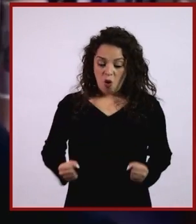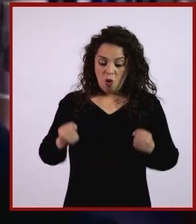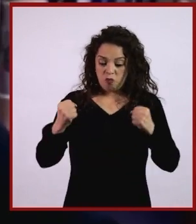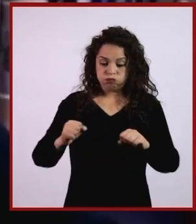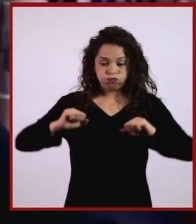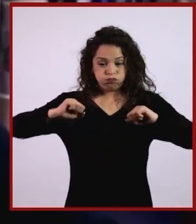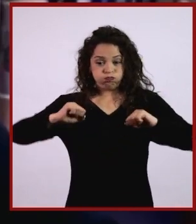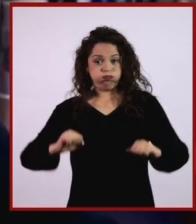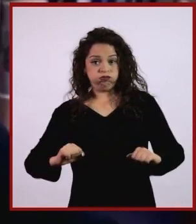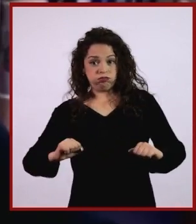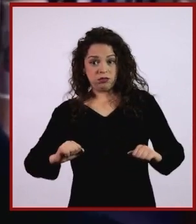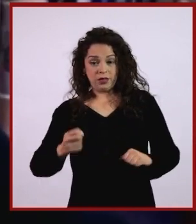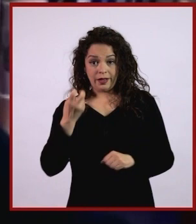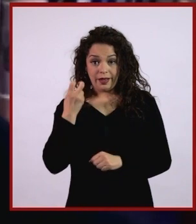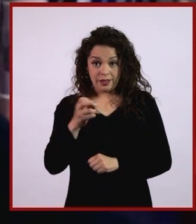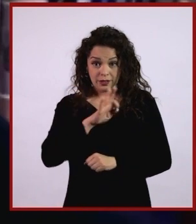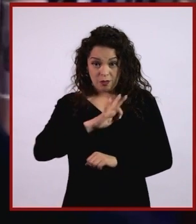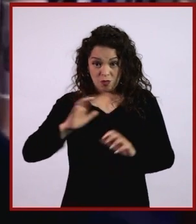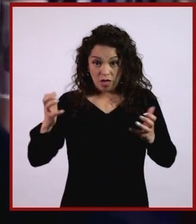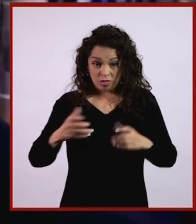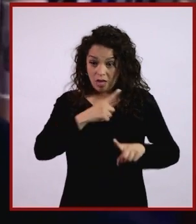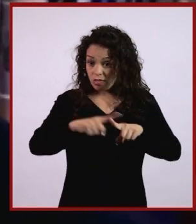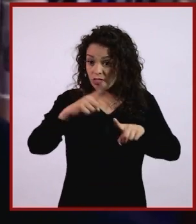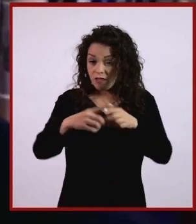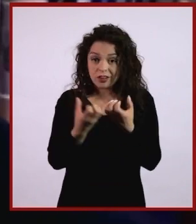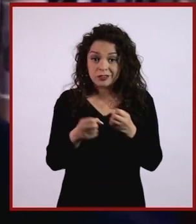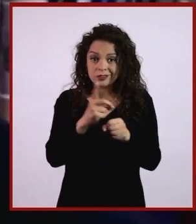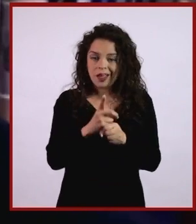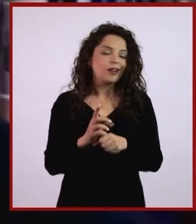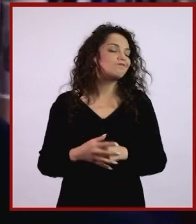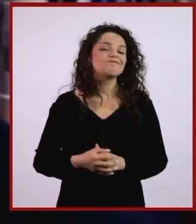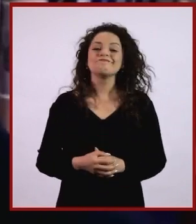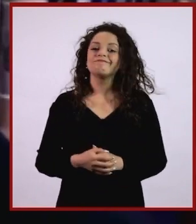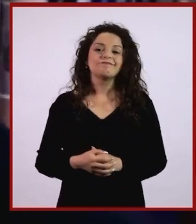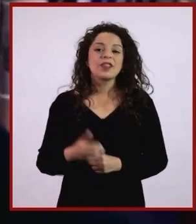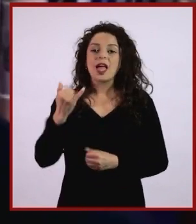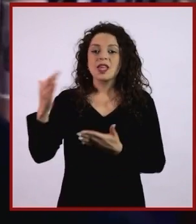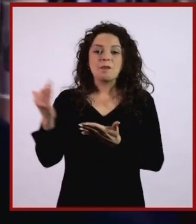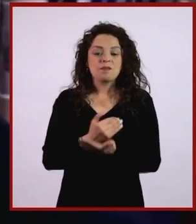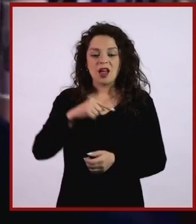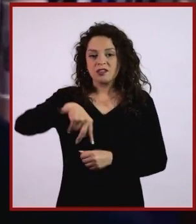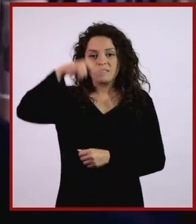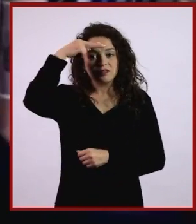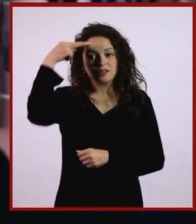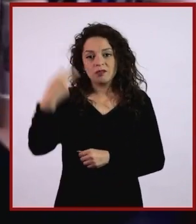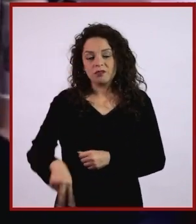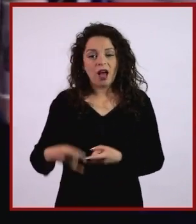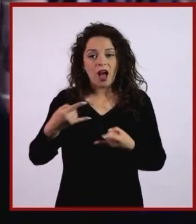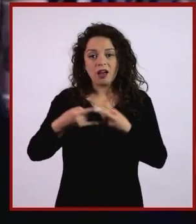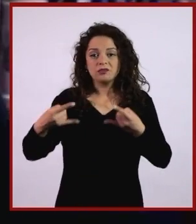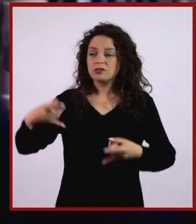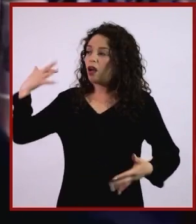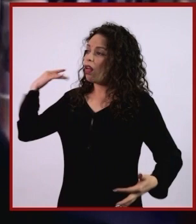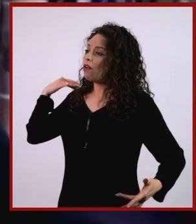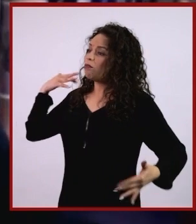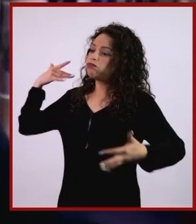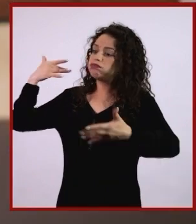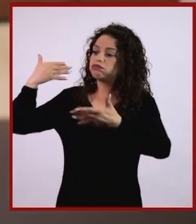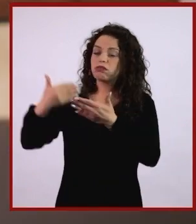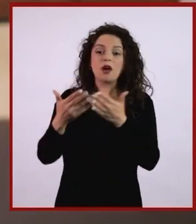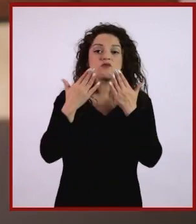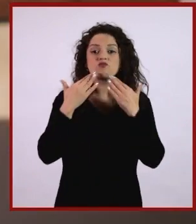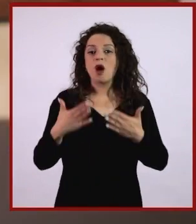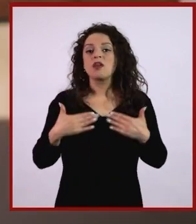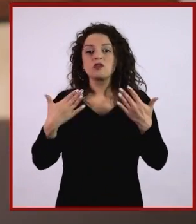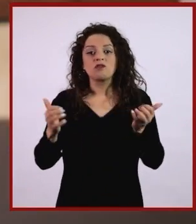hablábamos anteriormente, el modelo chino, no necesariamente se puede aplicar en todas las sociedades, y menos en sociedades como la nuestra, que tiene una larga historia